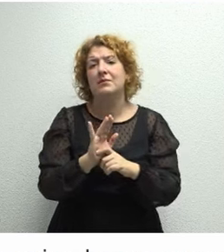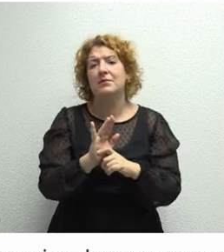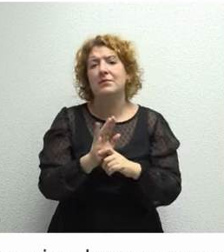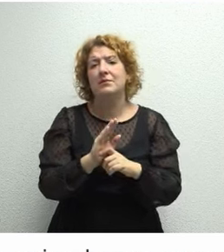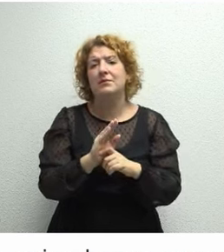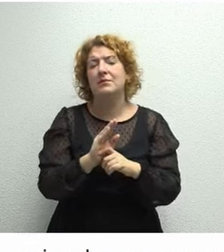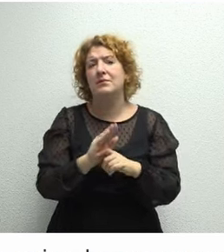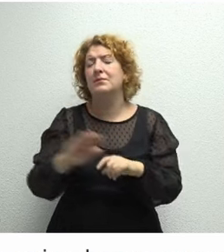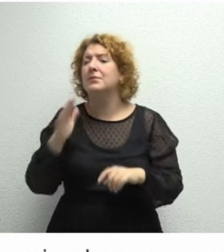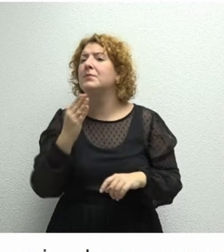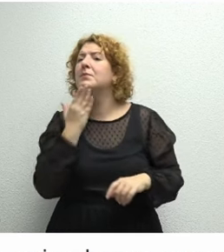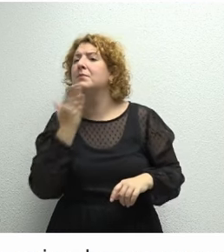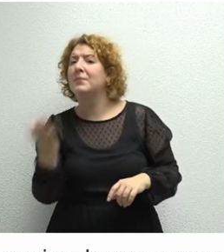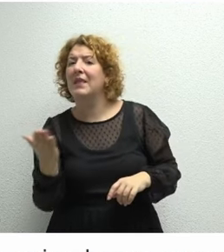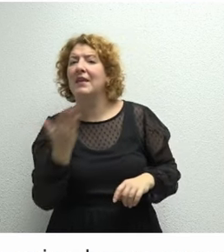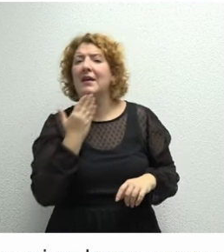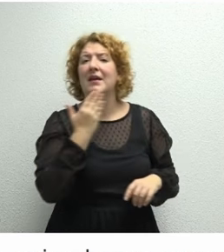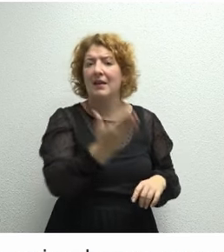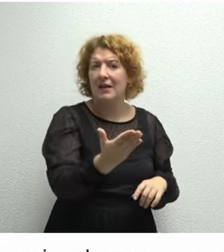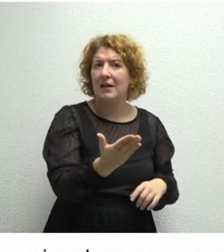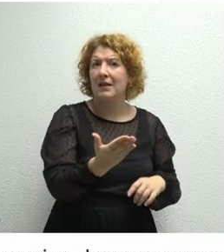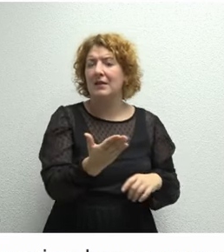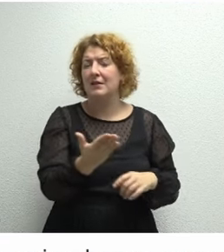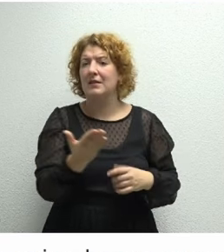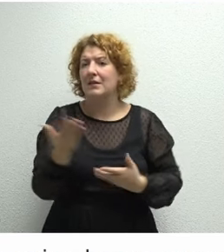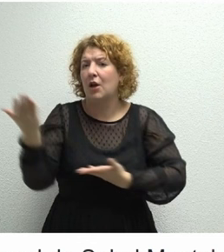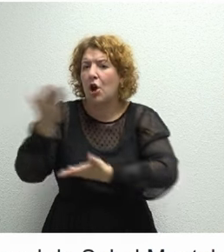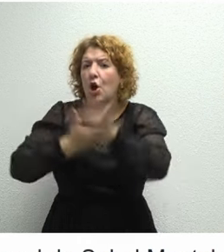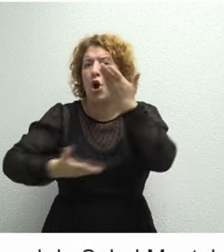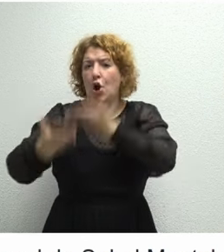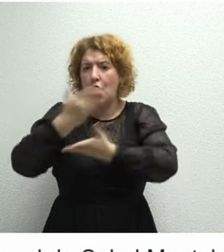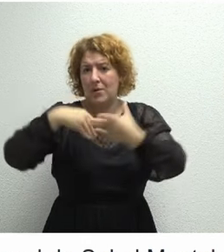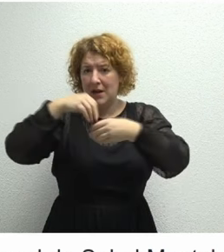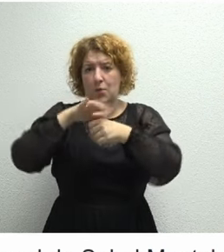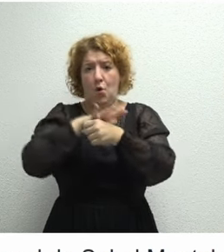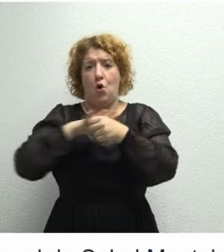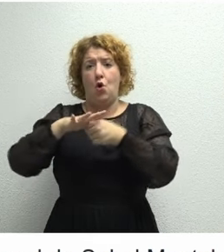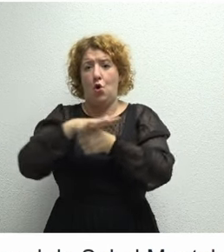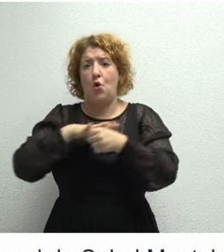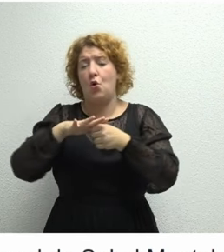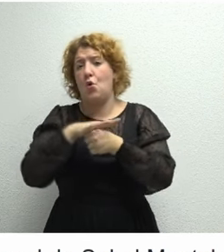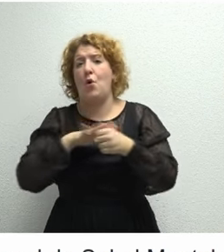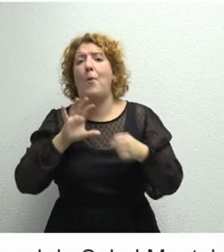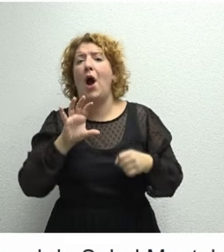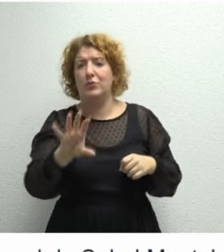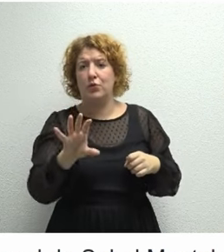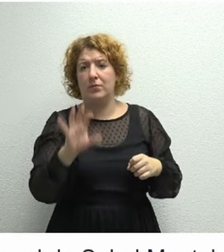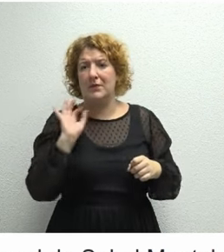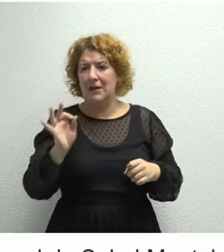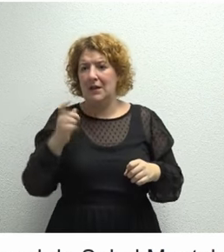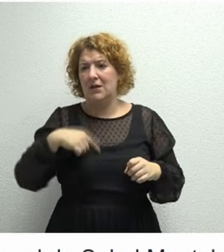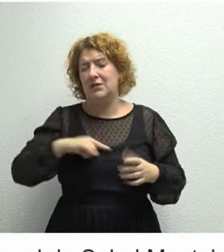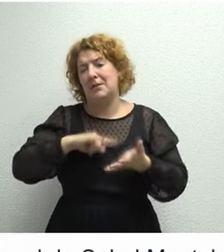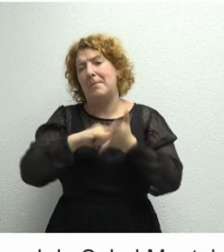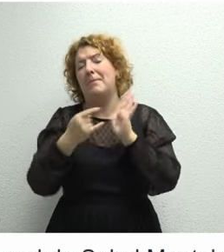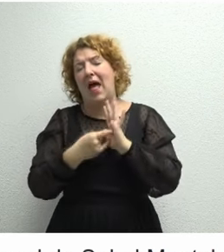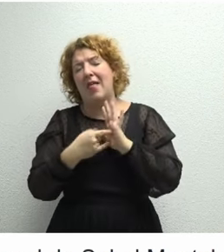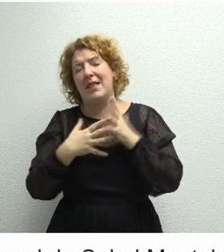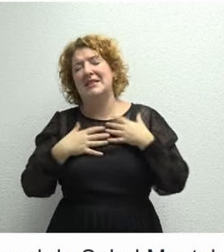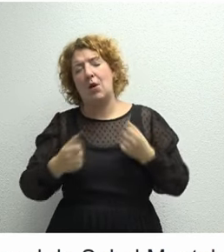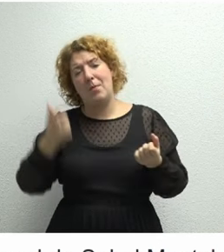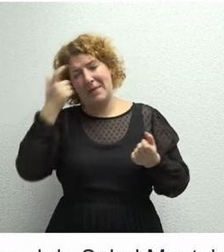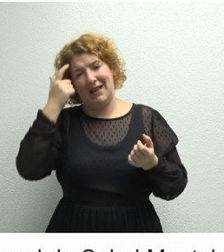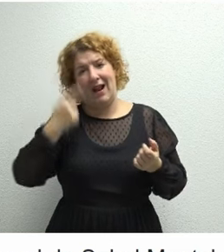a demandar también el poder colaborar con ellos a nivel autonómico no es verdad que nosotros tenemos un plan de Salud Mental como decía